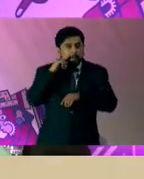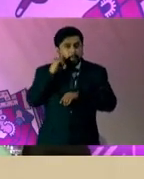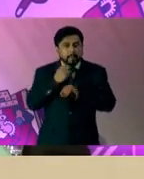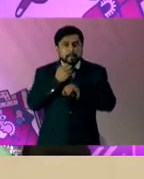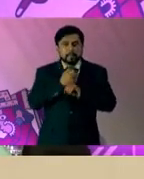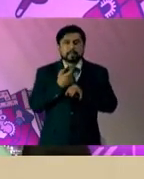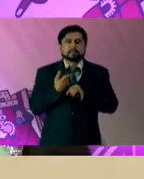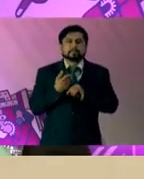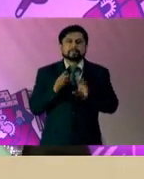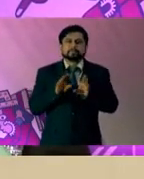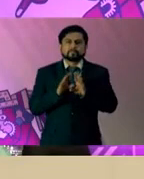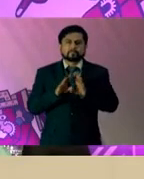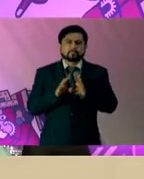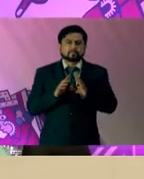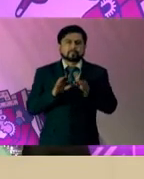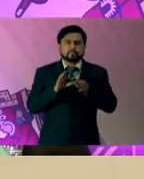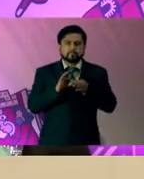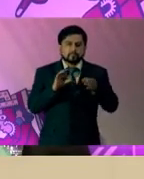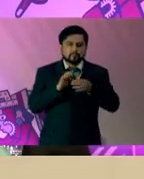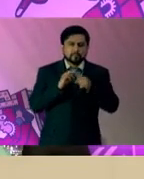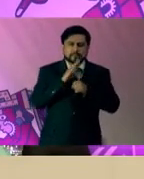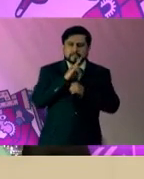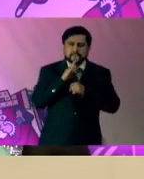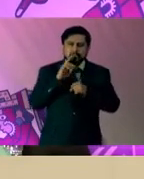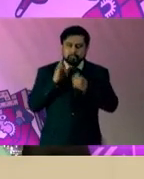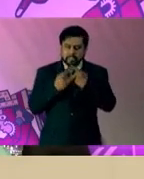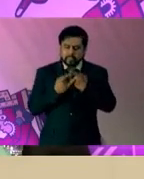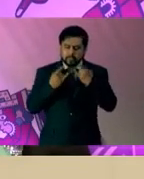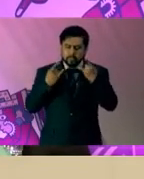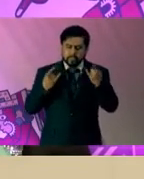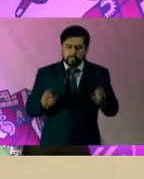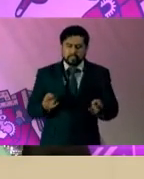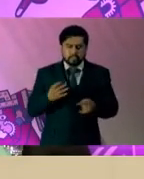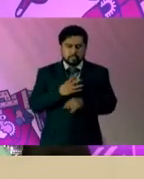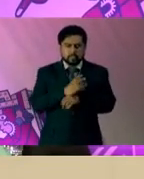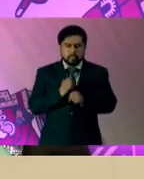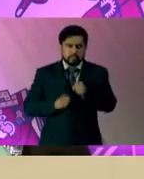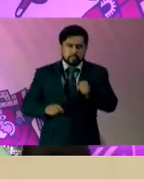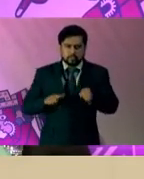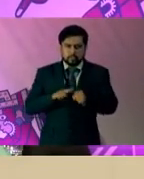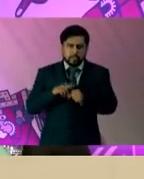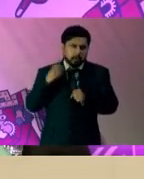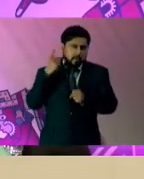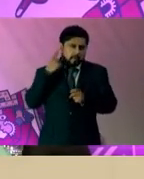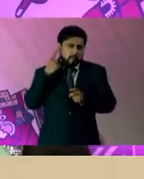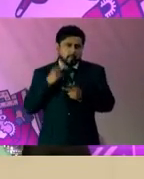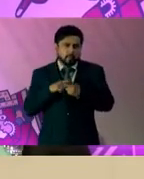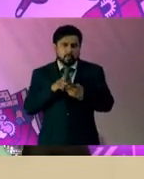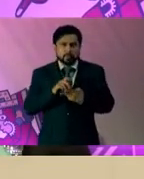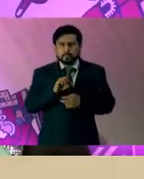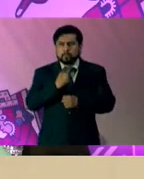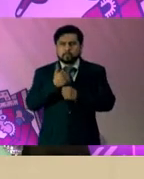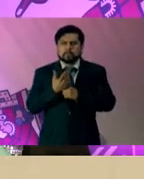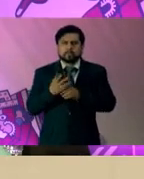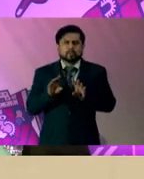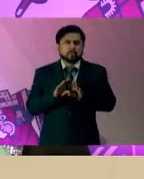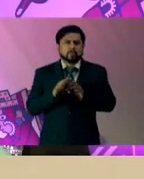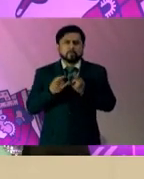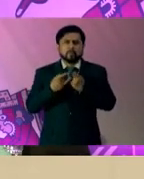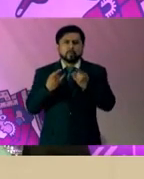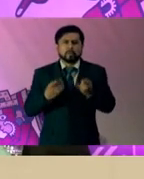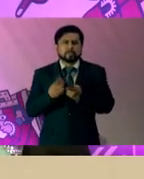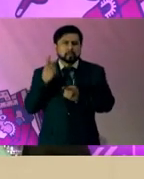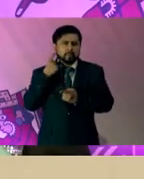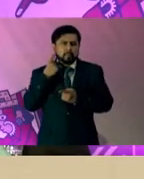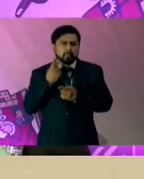este relato primero el político histórico social y después de trama política a